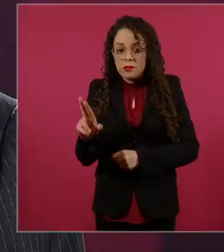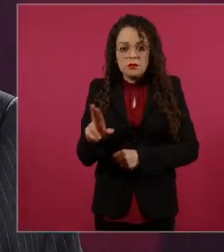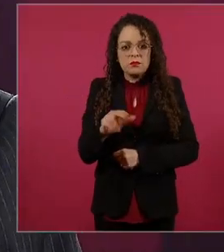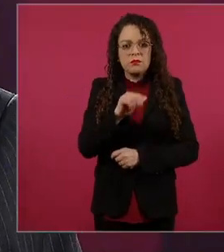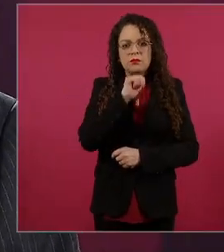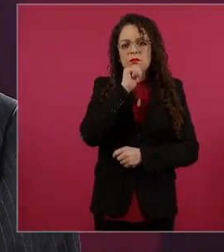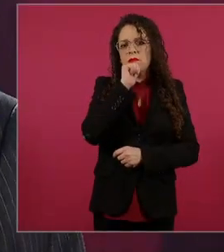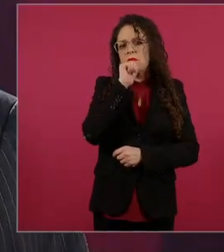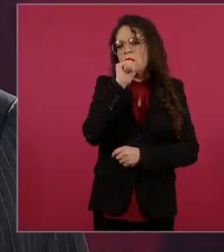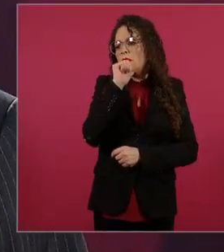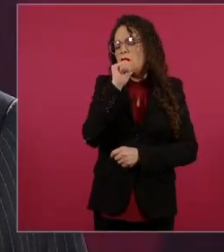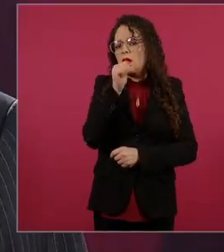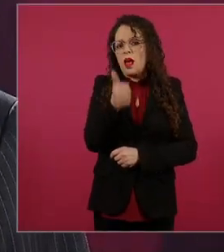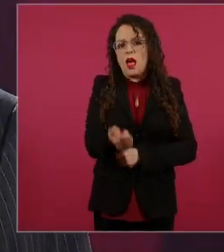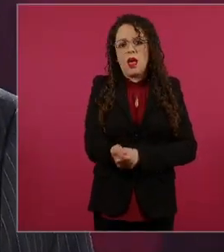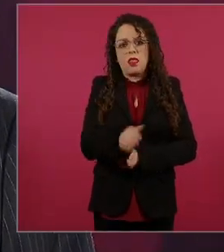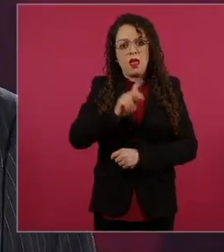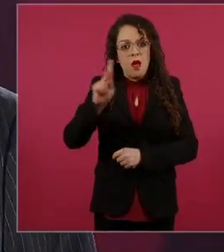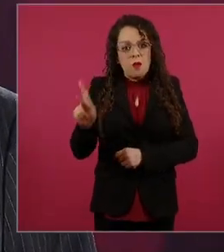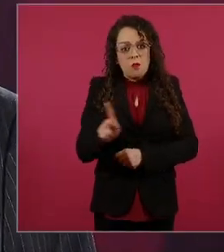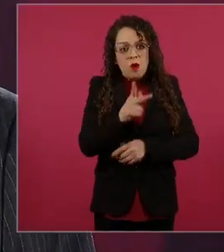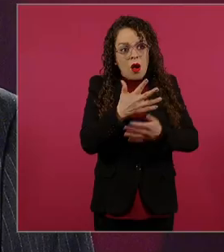Mucho menos amor Al pueblo